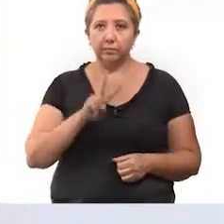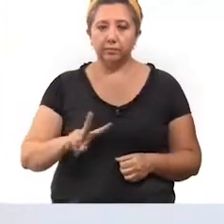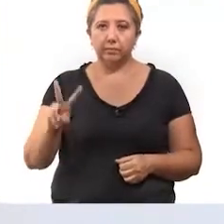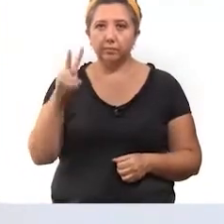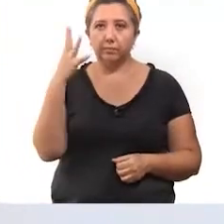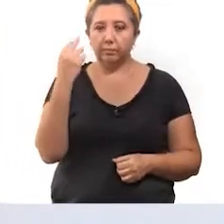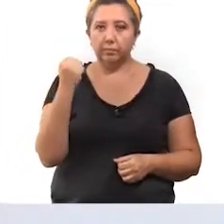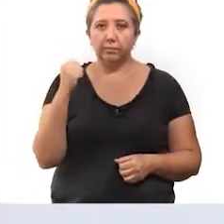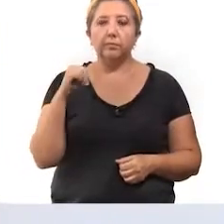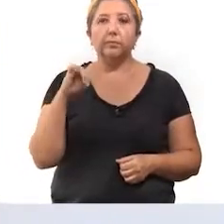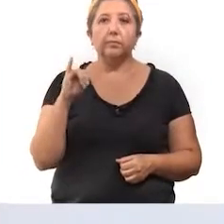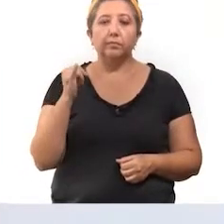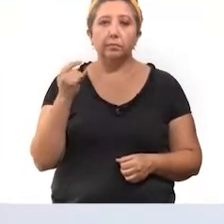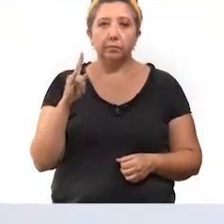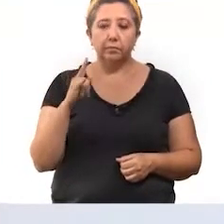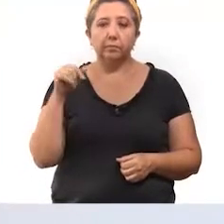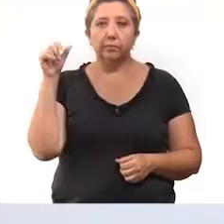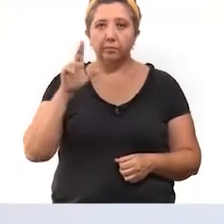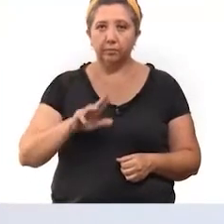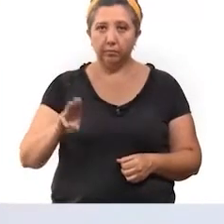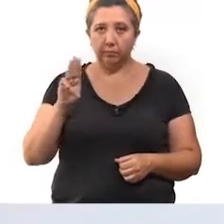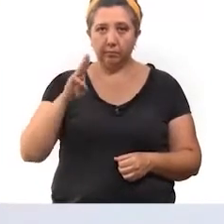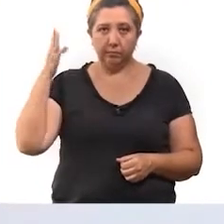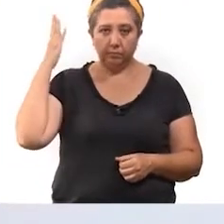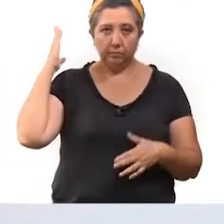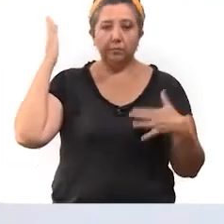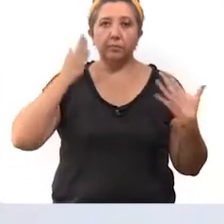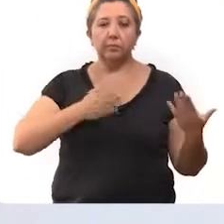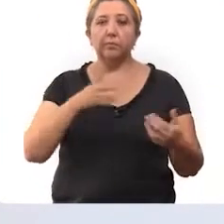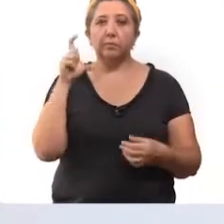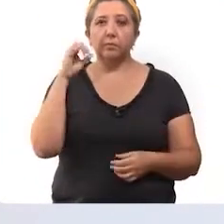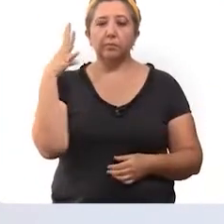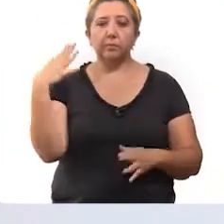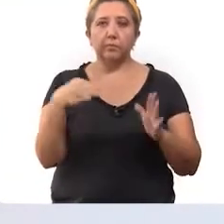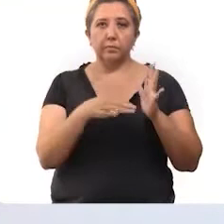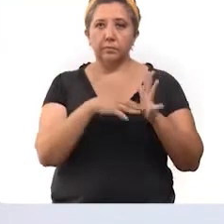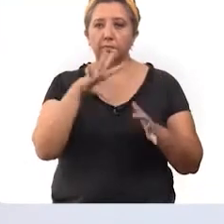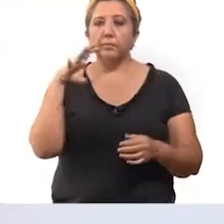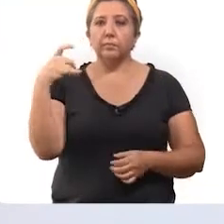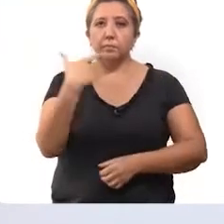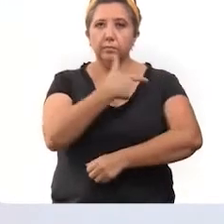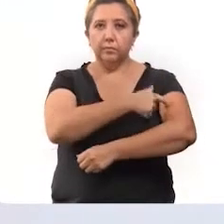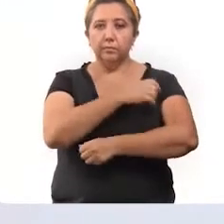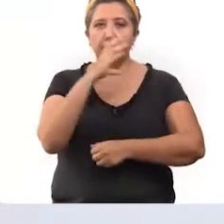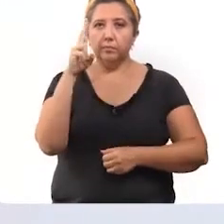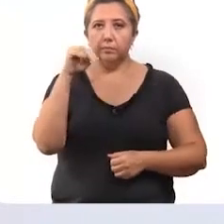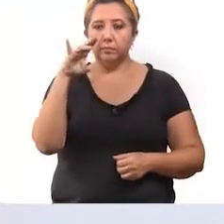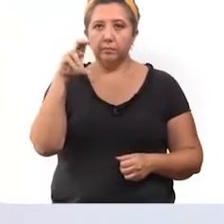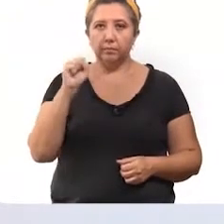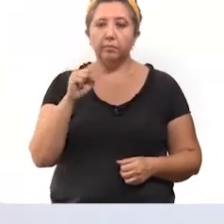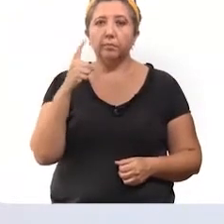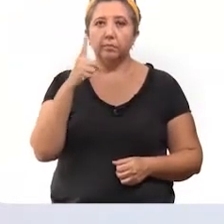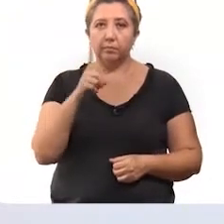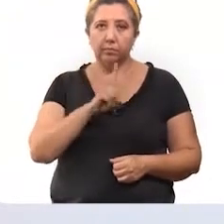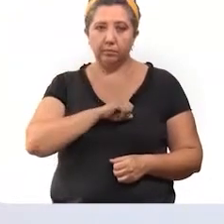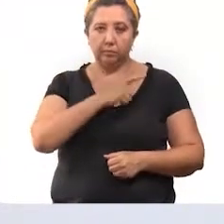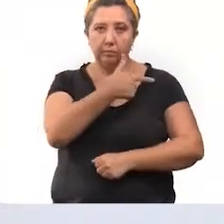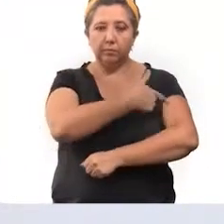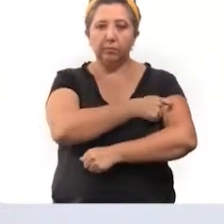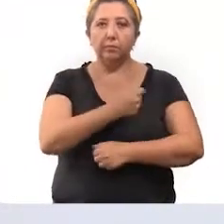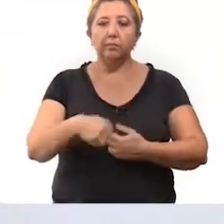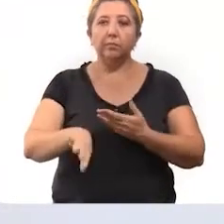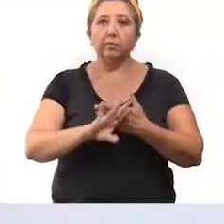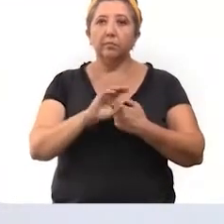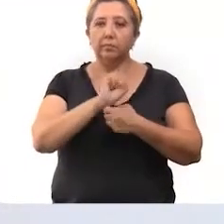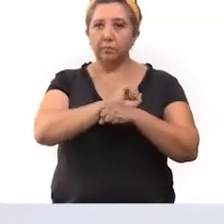este viernes 9 de julio. El miércoles llegó un nuevo lote de 24.400 vacunas CanSino de una sola dosis contra